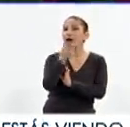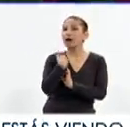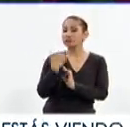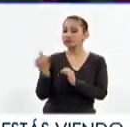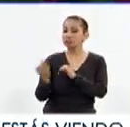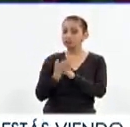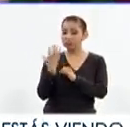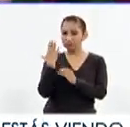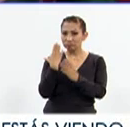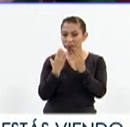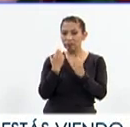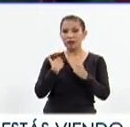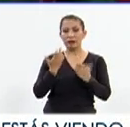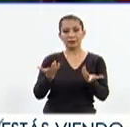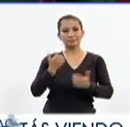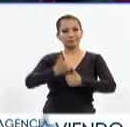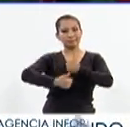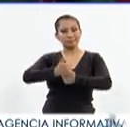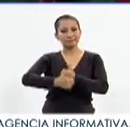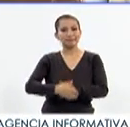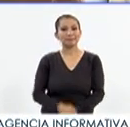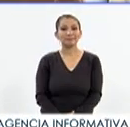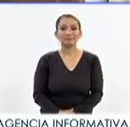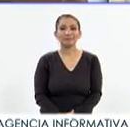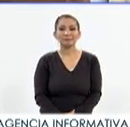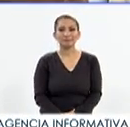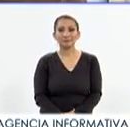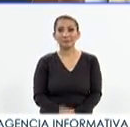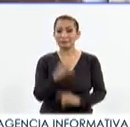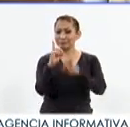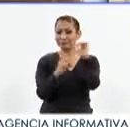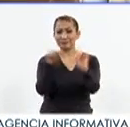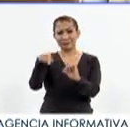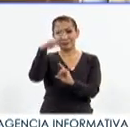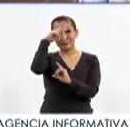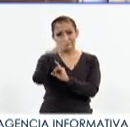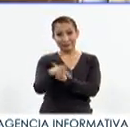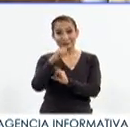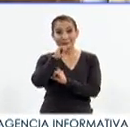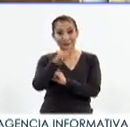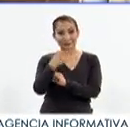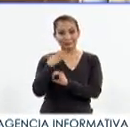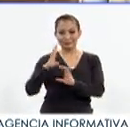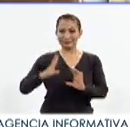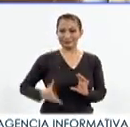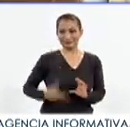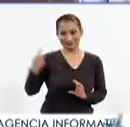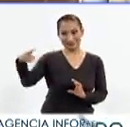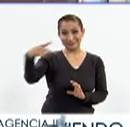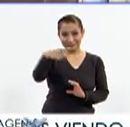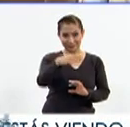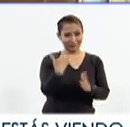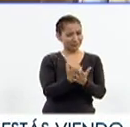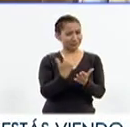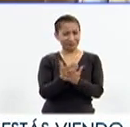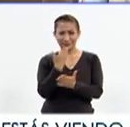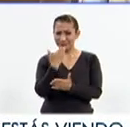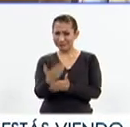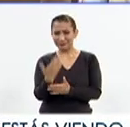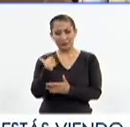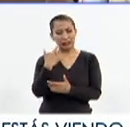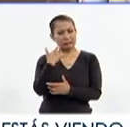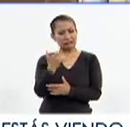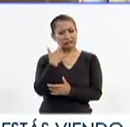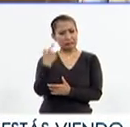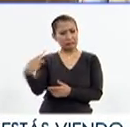mejorar la formación y el rendimiento. A los deportistas de México, que además estamos muy orgullosos de todo lo que hacen y el